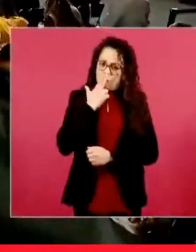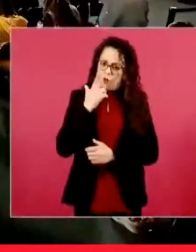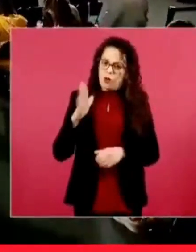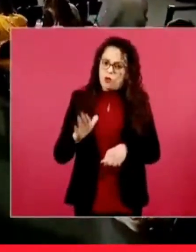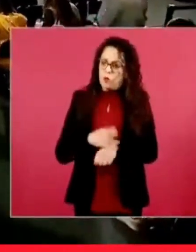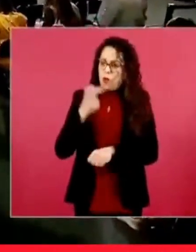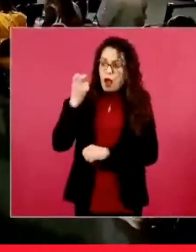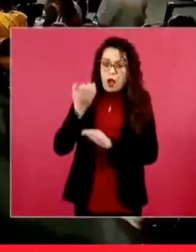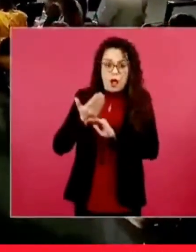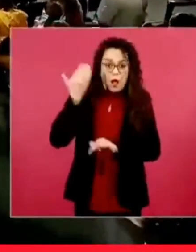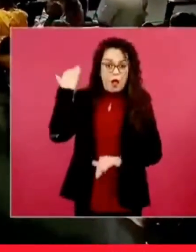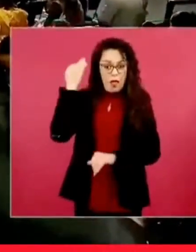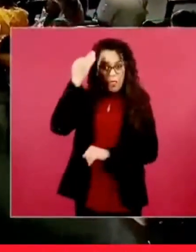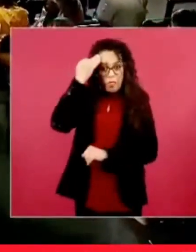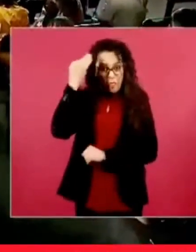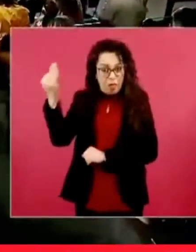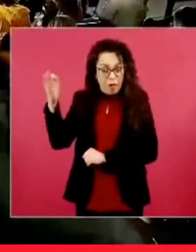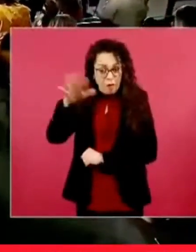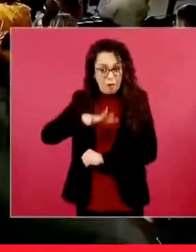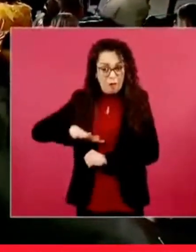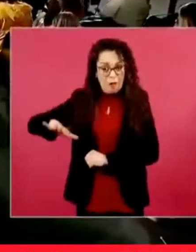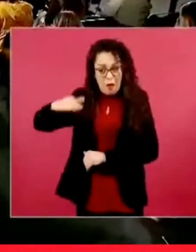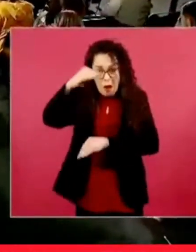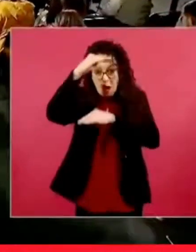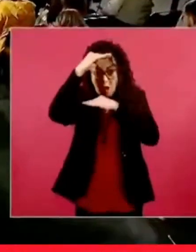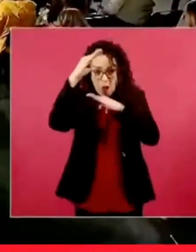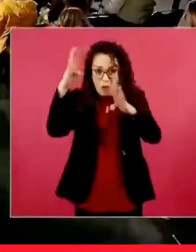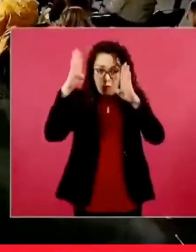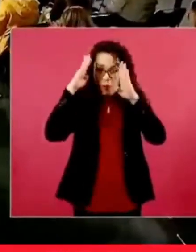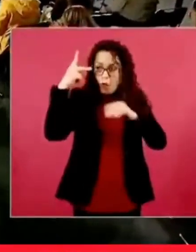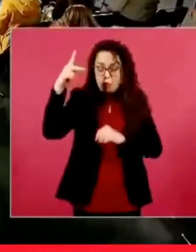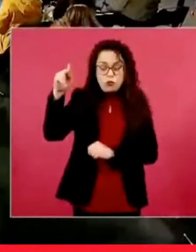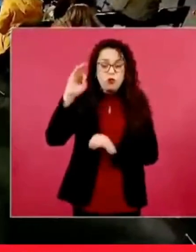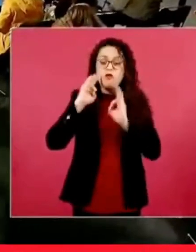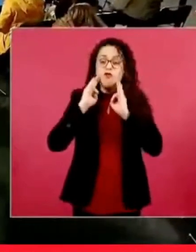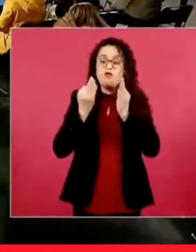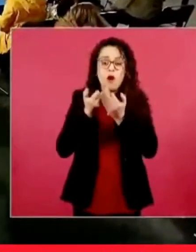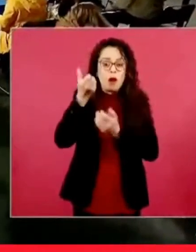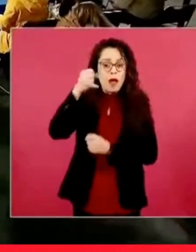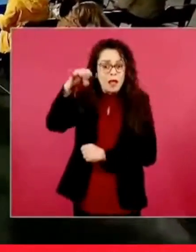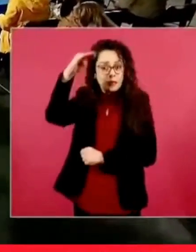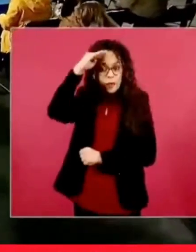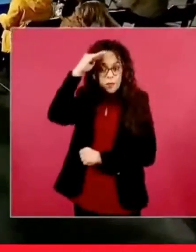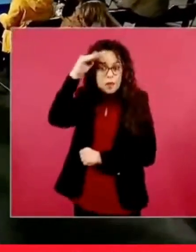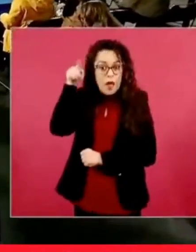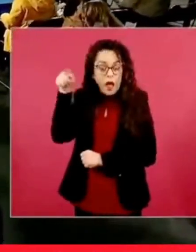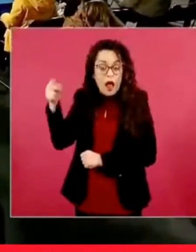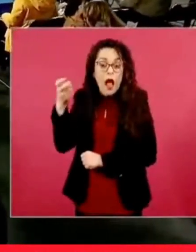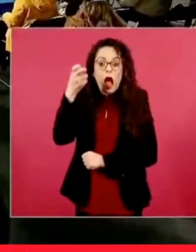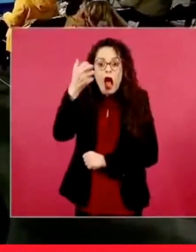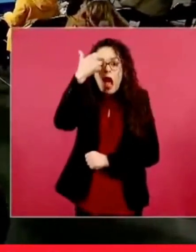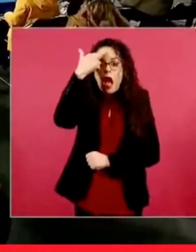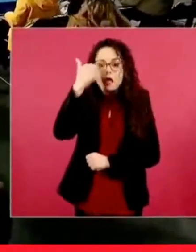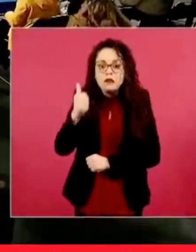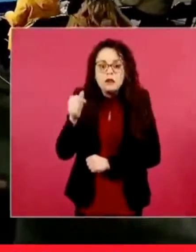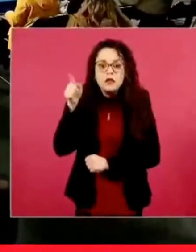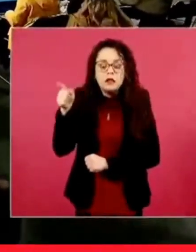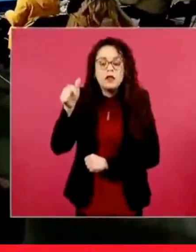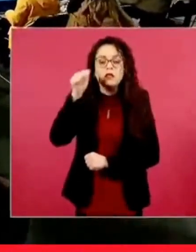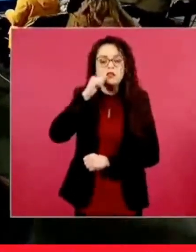llevaba a esto, o lleva a esto, conduce a esto, a que el mexicano es flojo,